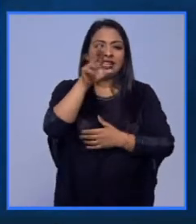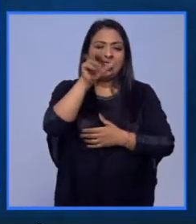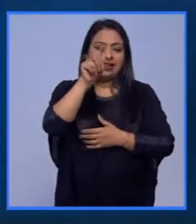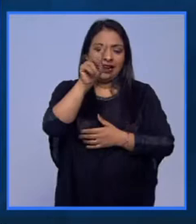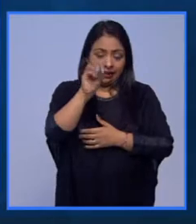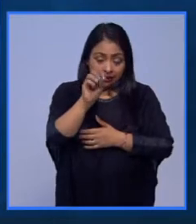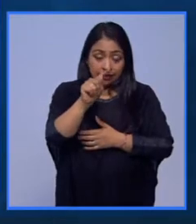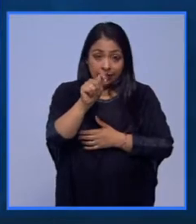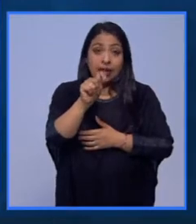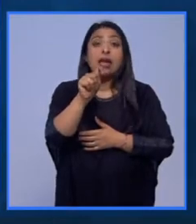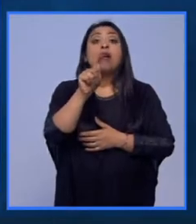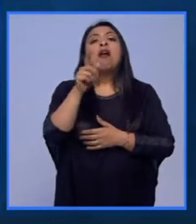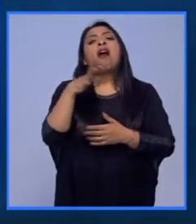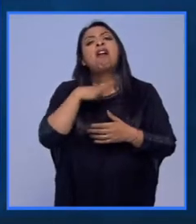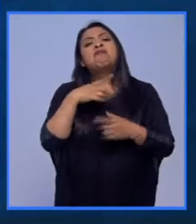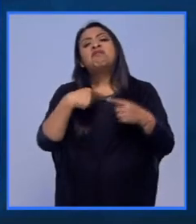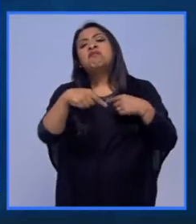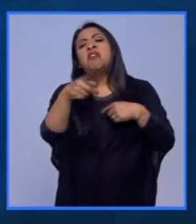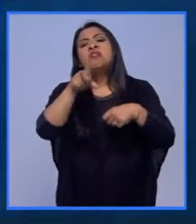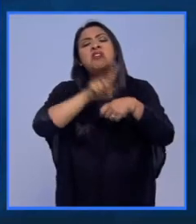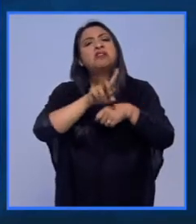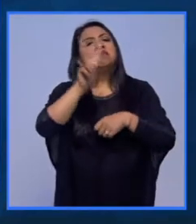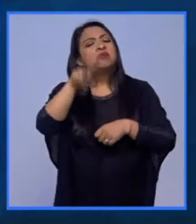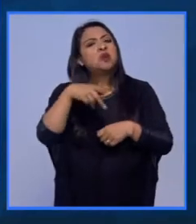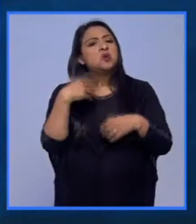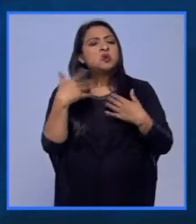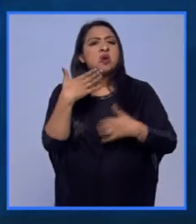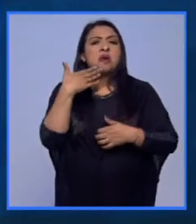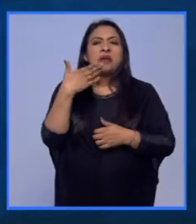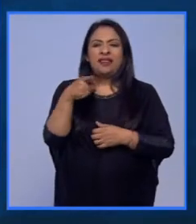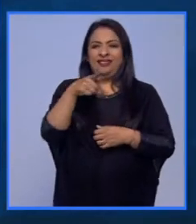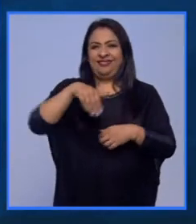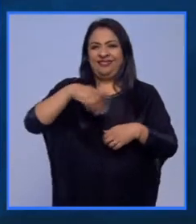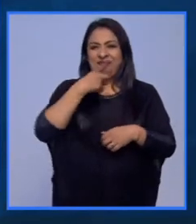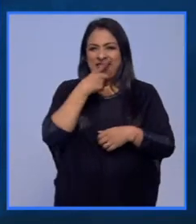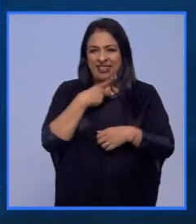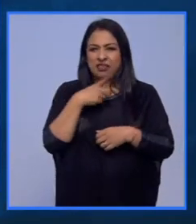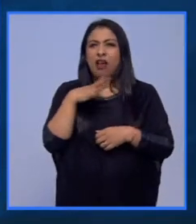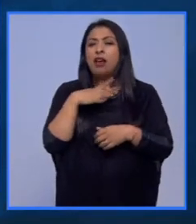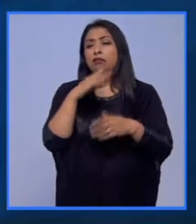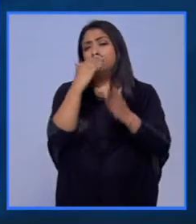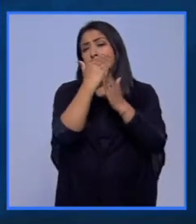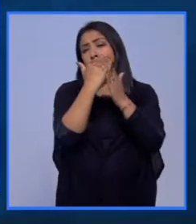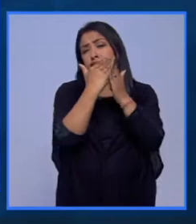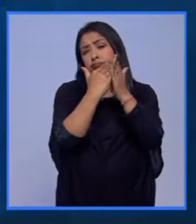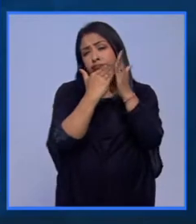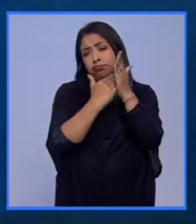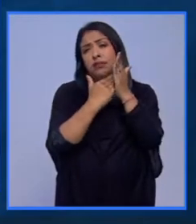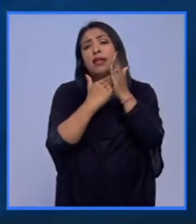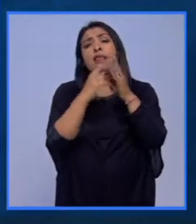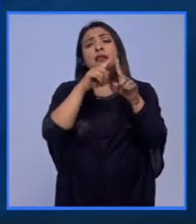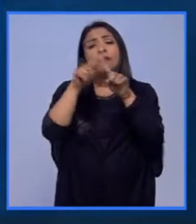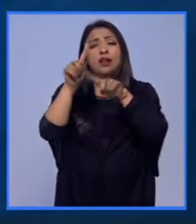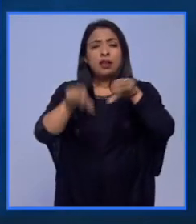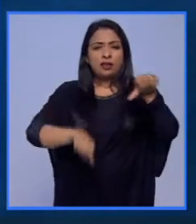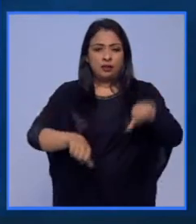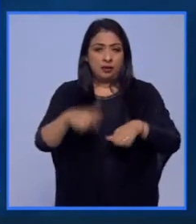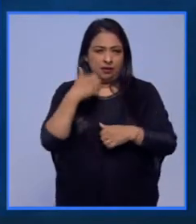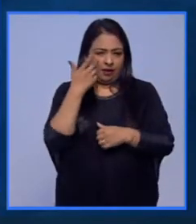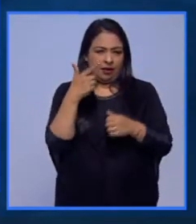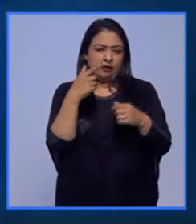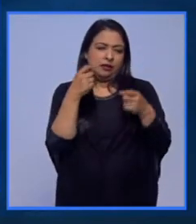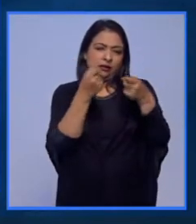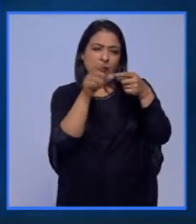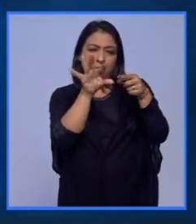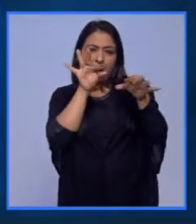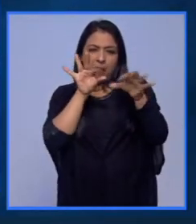Artes y pasen unos días verdaderamente memorables. Como tú lo has señalado, tenemos una muy amplia oferta. Si te parece, te señalo